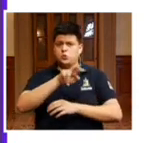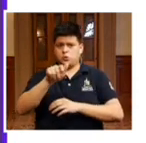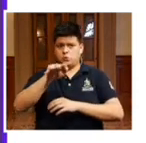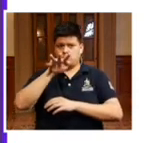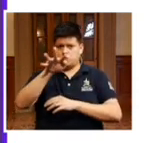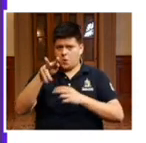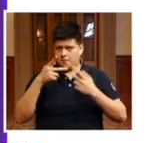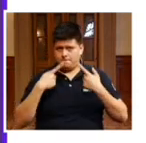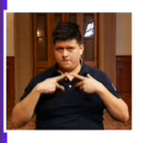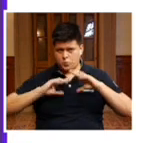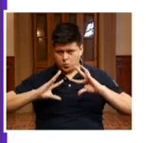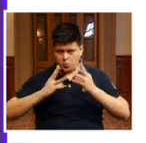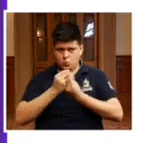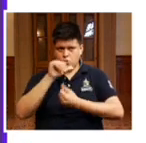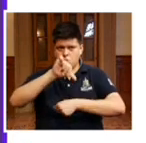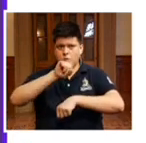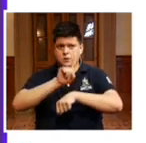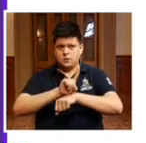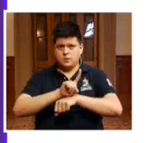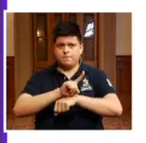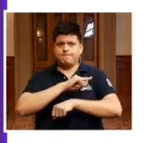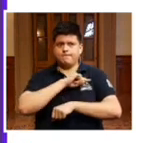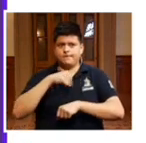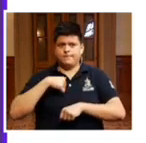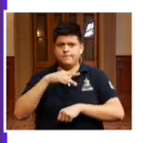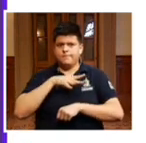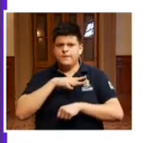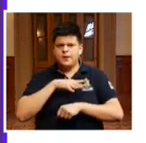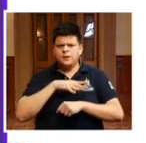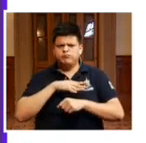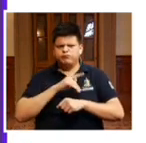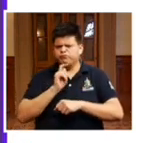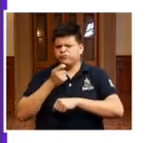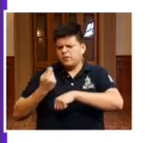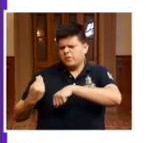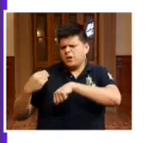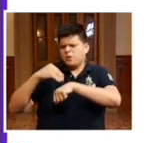83.219 casos. Al día de hoy estamos hablando de que sumamos